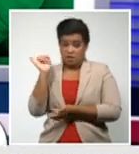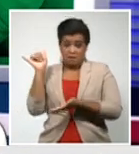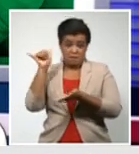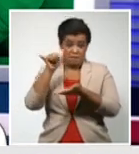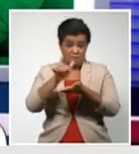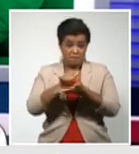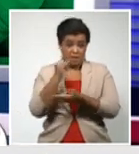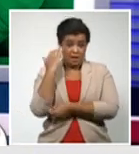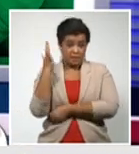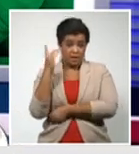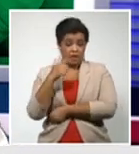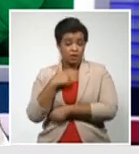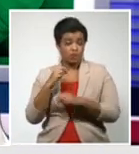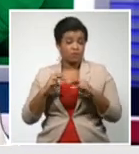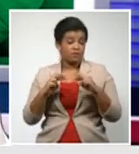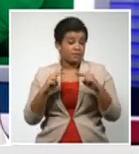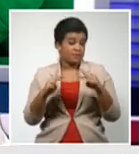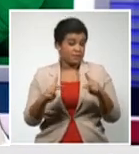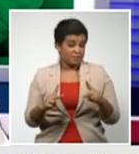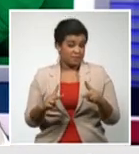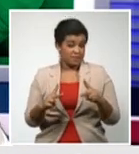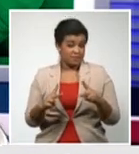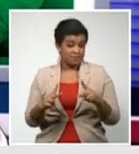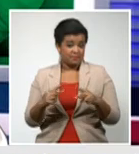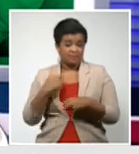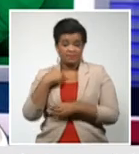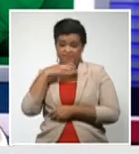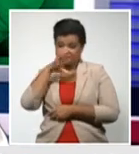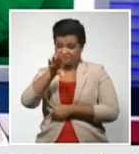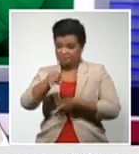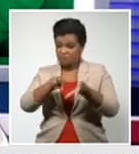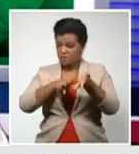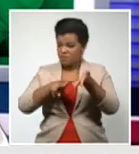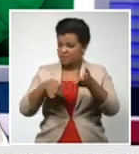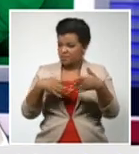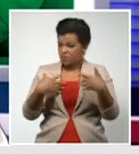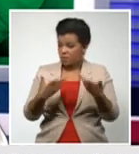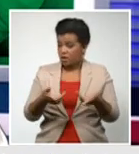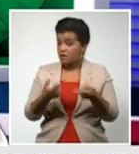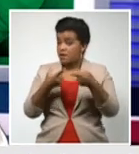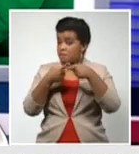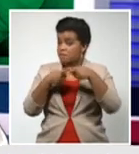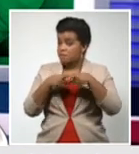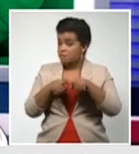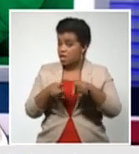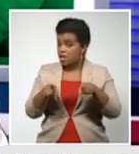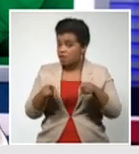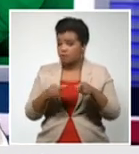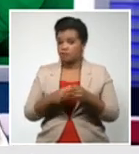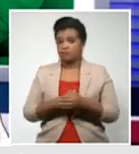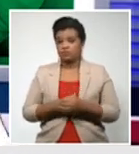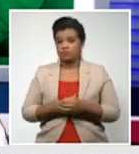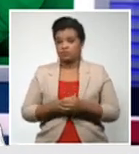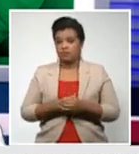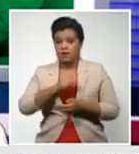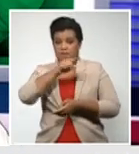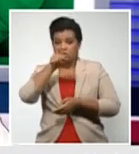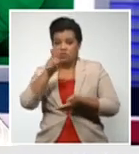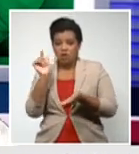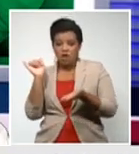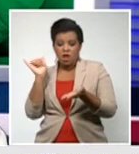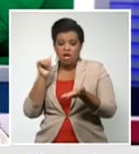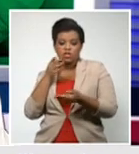yo reitero, decimos las provincias de donde son, pero ellos ni llegaron a sus provincias, o por lo